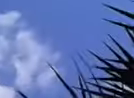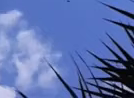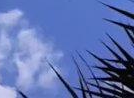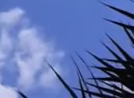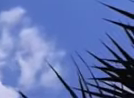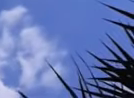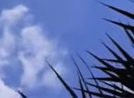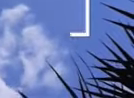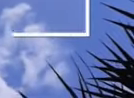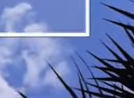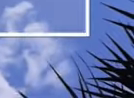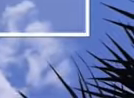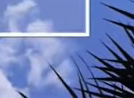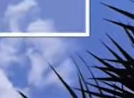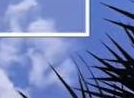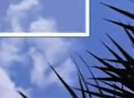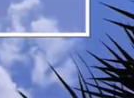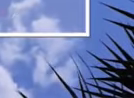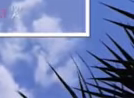nace.